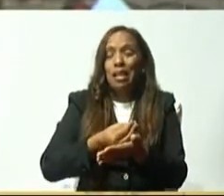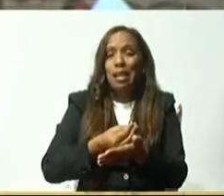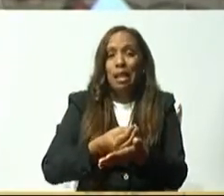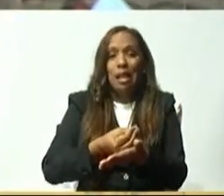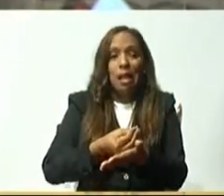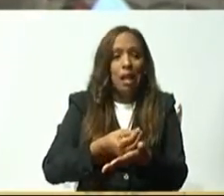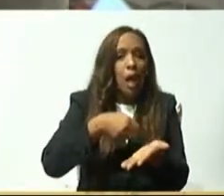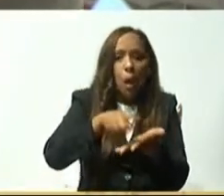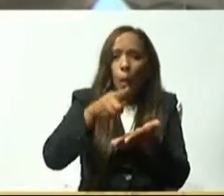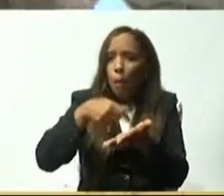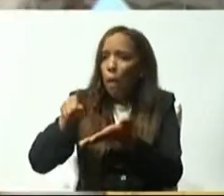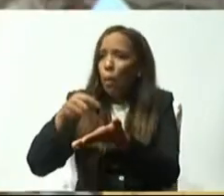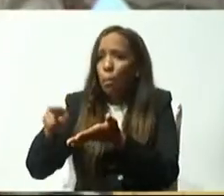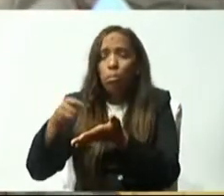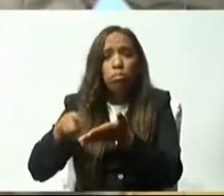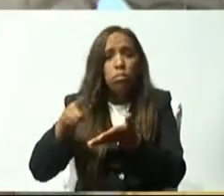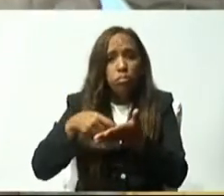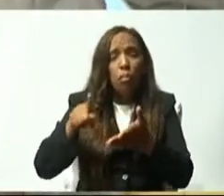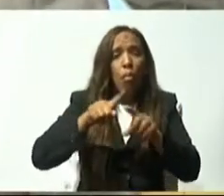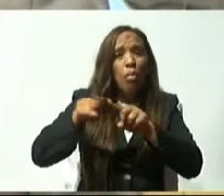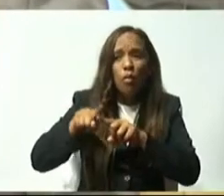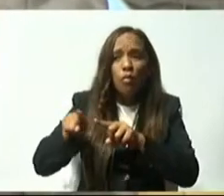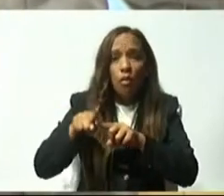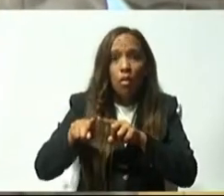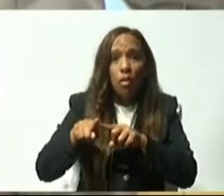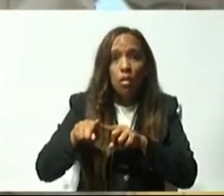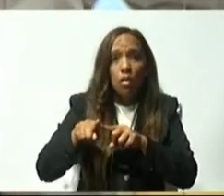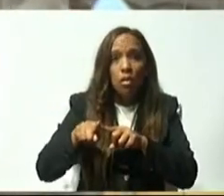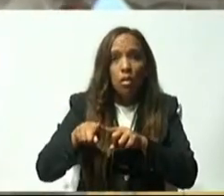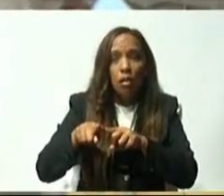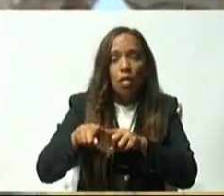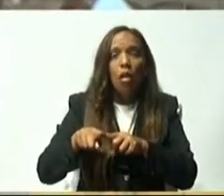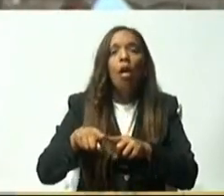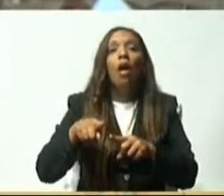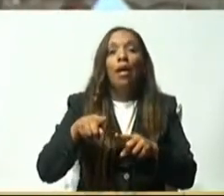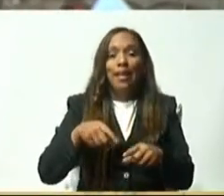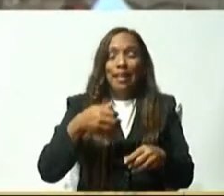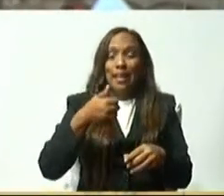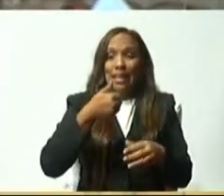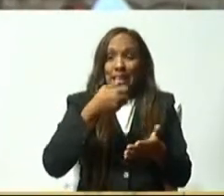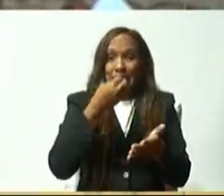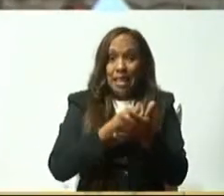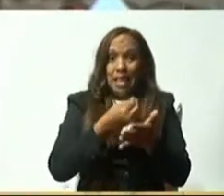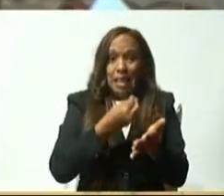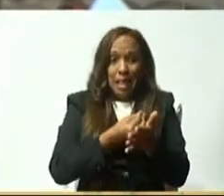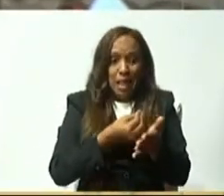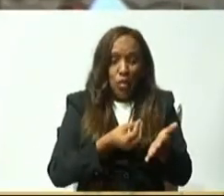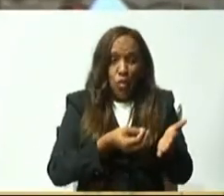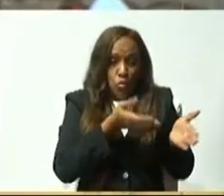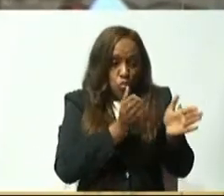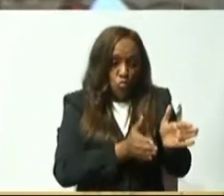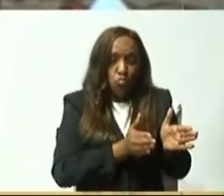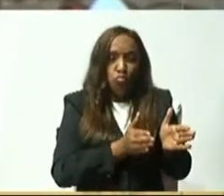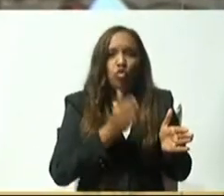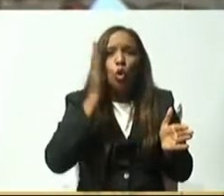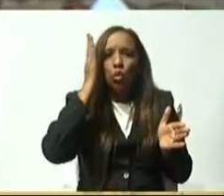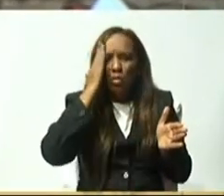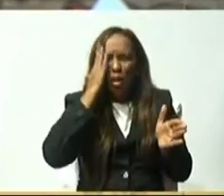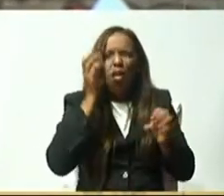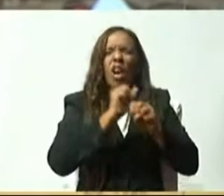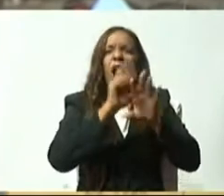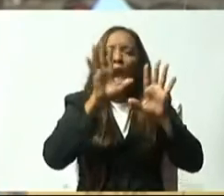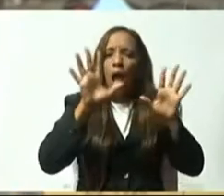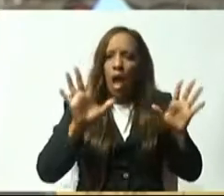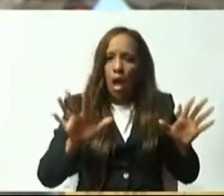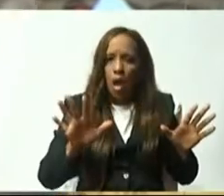y todas mis transacciones fueron organizadas y dirigidas por un contador público autorizado. Por eso pongo a la disposición